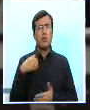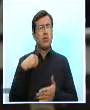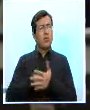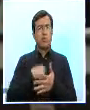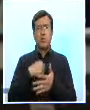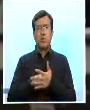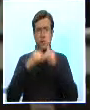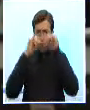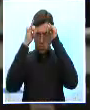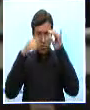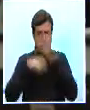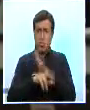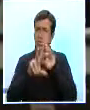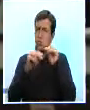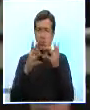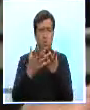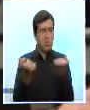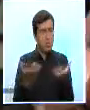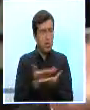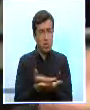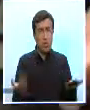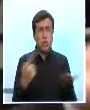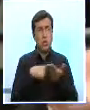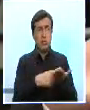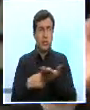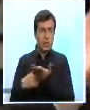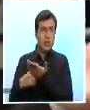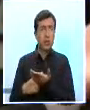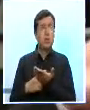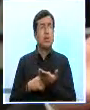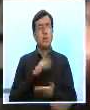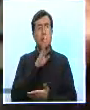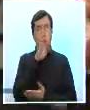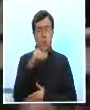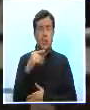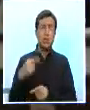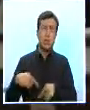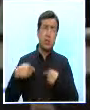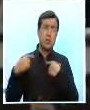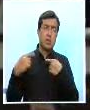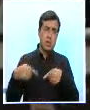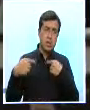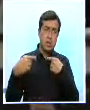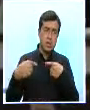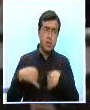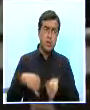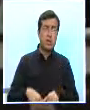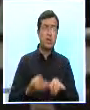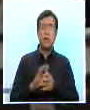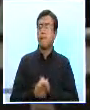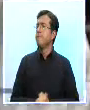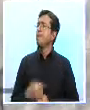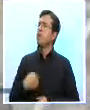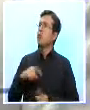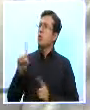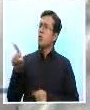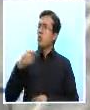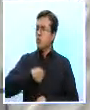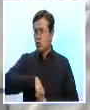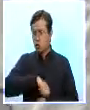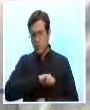y no quieren esto Claro pero hay debate sigue siendo cada vez más alto Ahora yo comentaba el caso